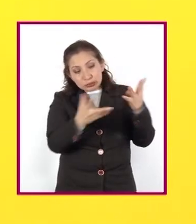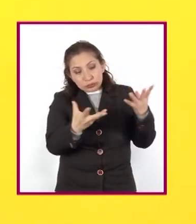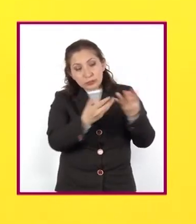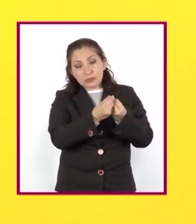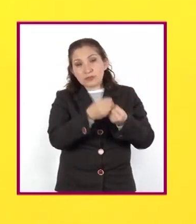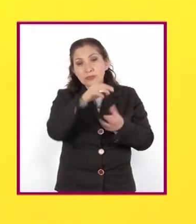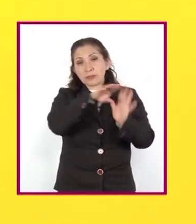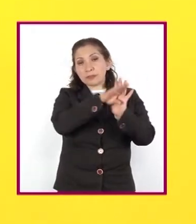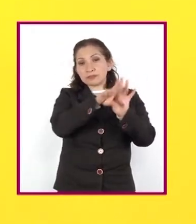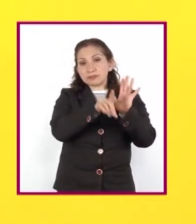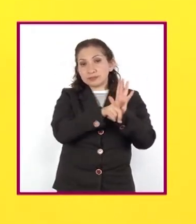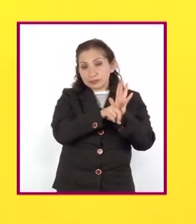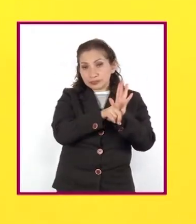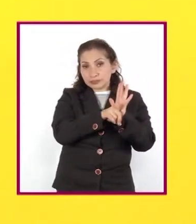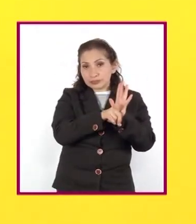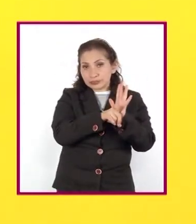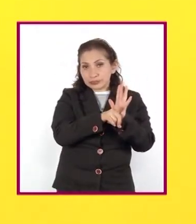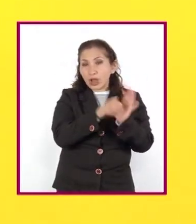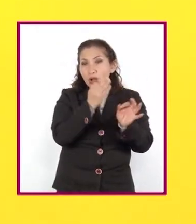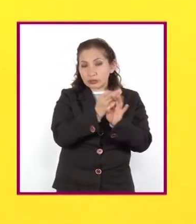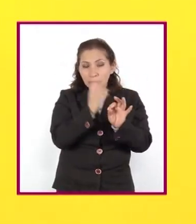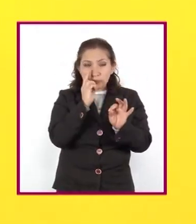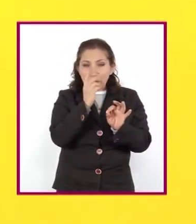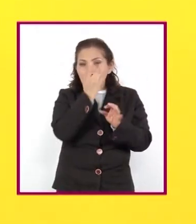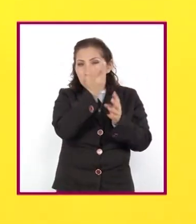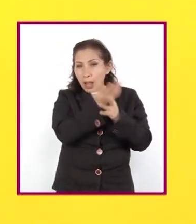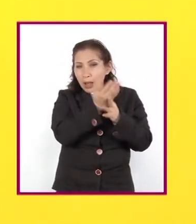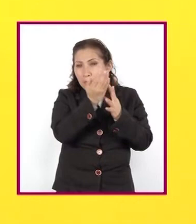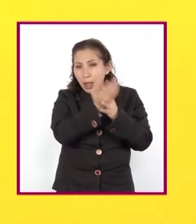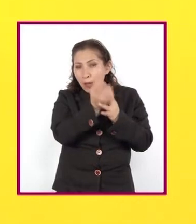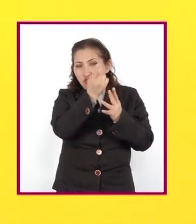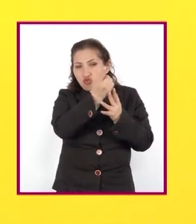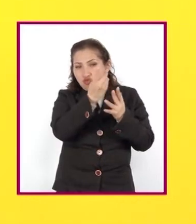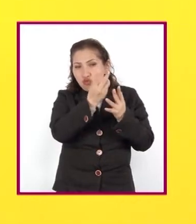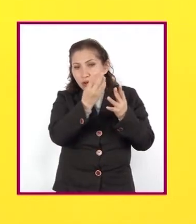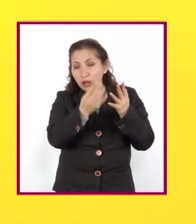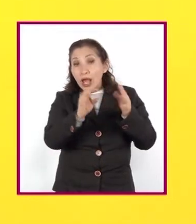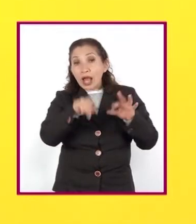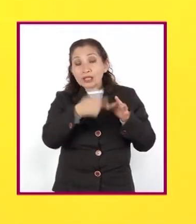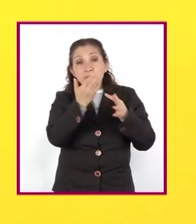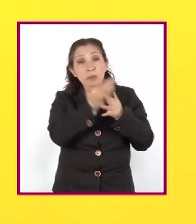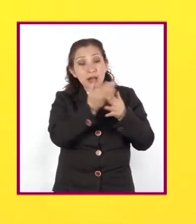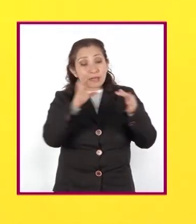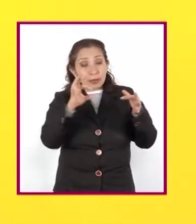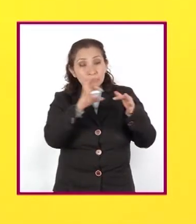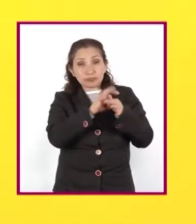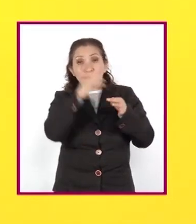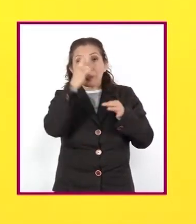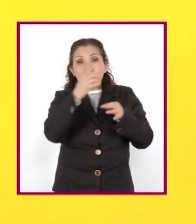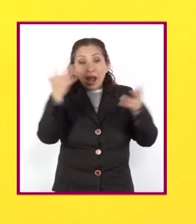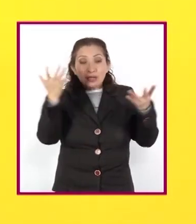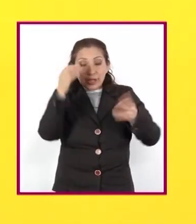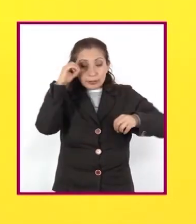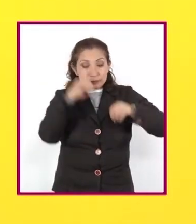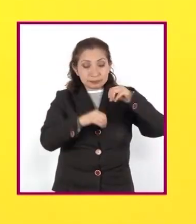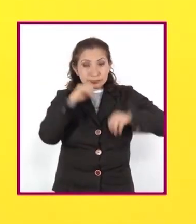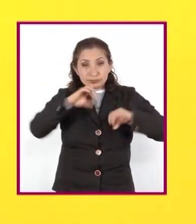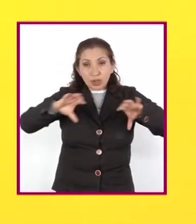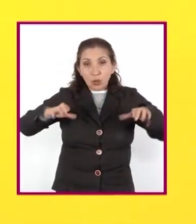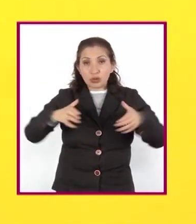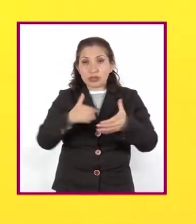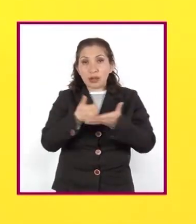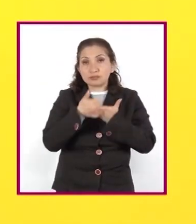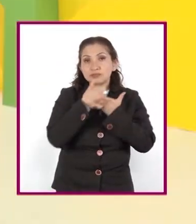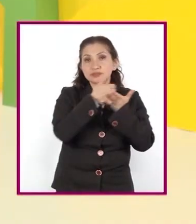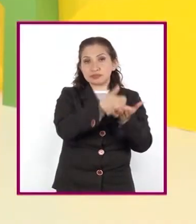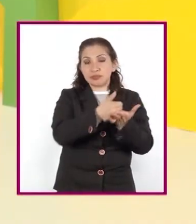proyecto. Los pasos que veremos enseguida tienen más relación con las fases de un proyecto para el desarrollo de las